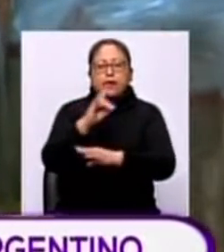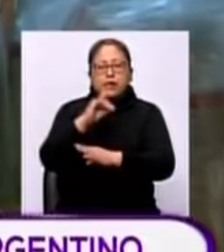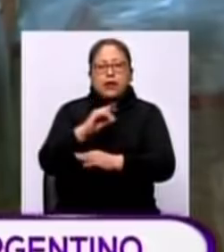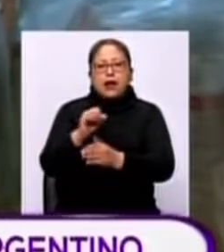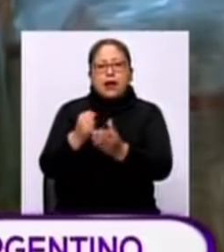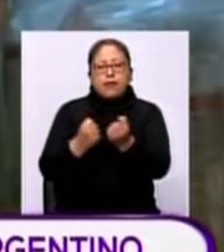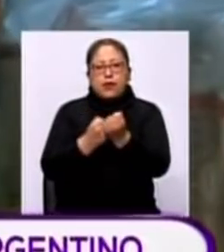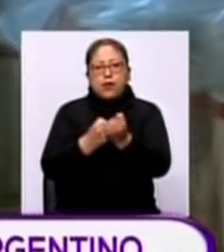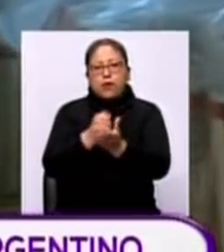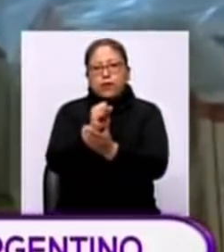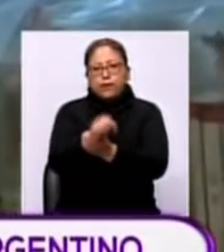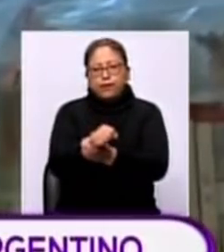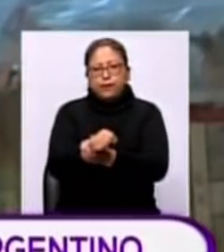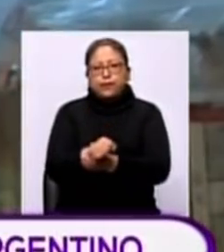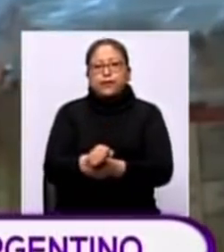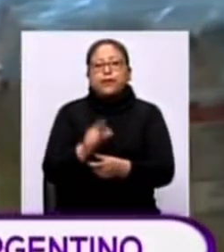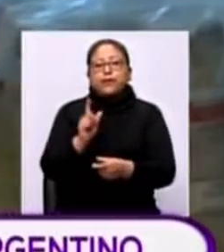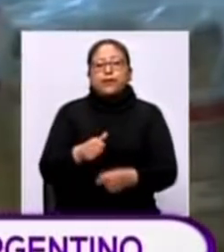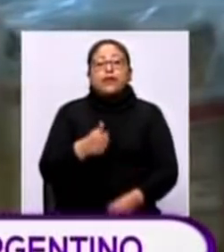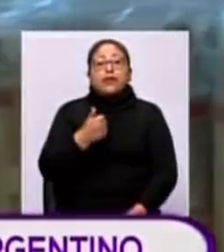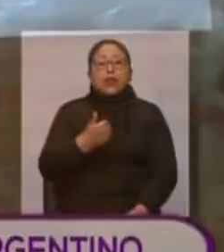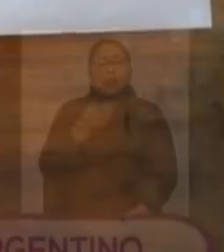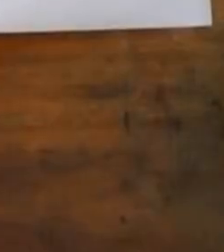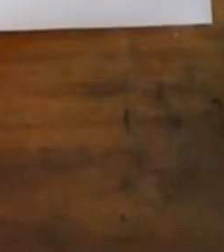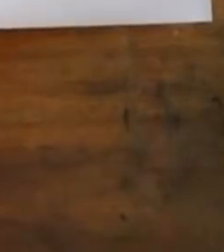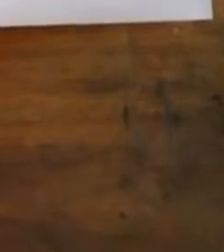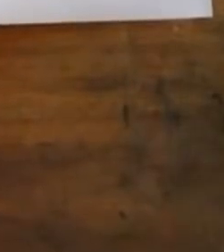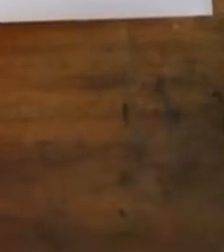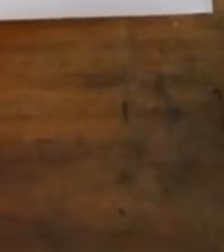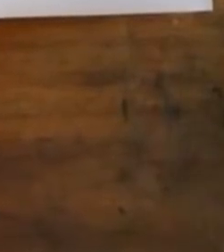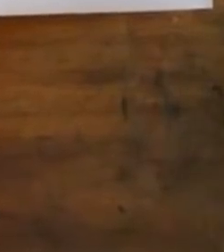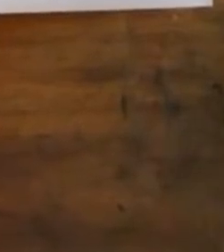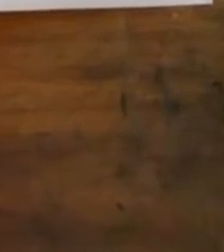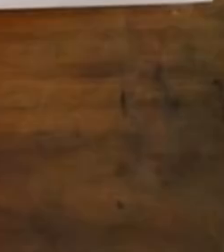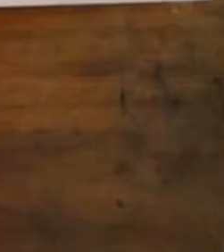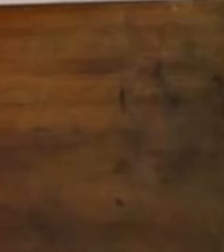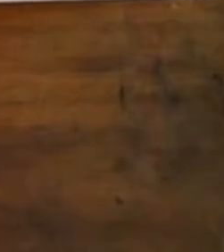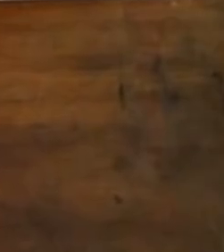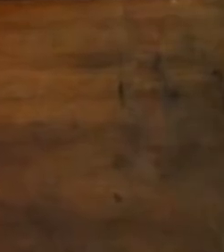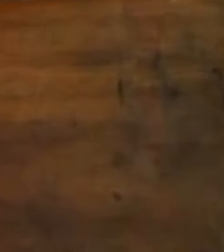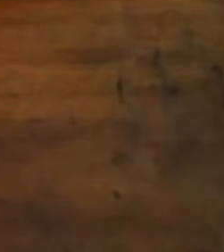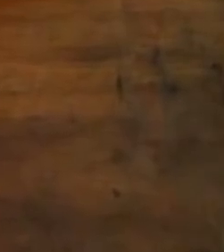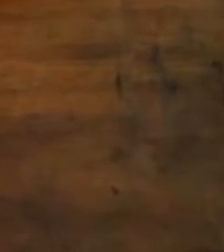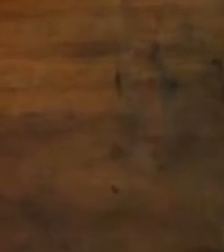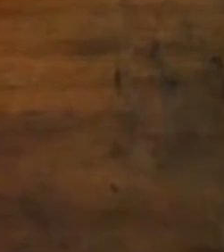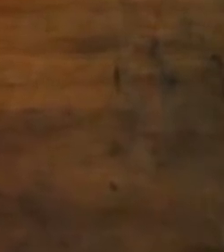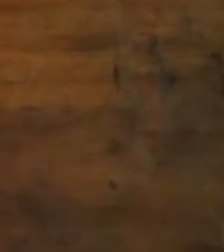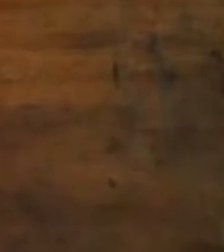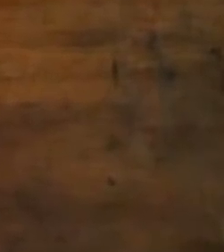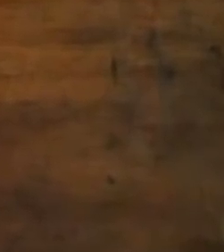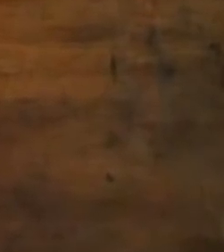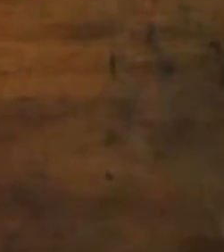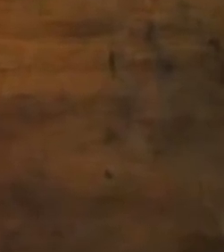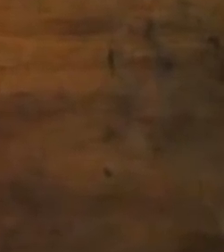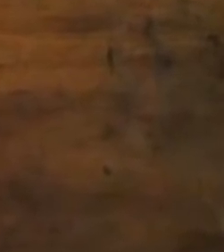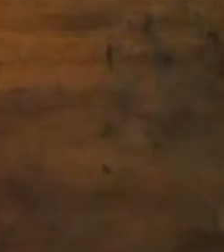de extradición que está vigente con el Estado Plurinacional de Bolivia, sí, y que podría eventualmente, de ser citado Mauricio Macri